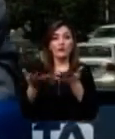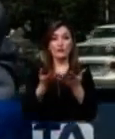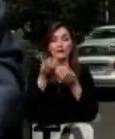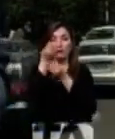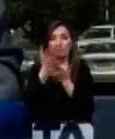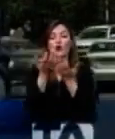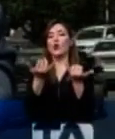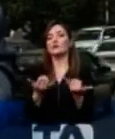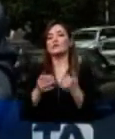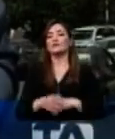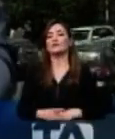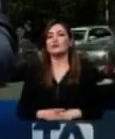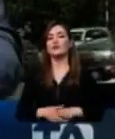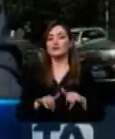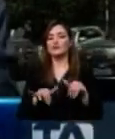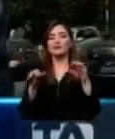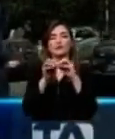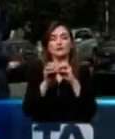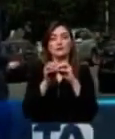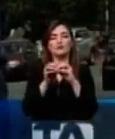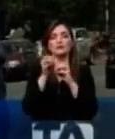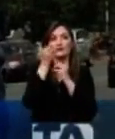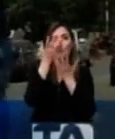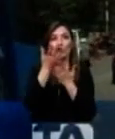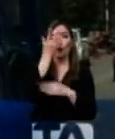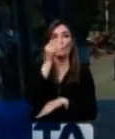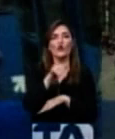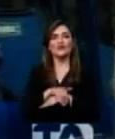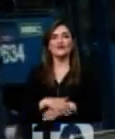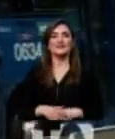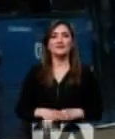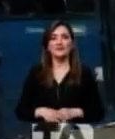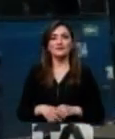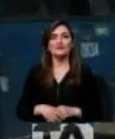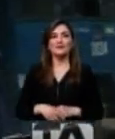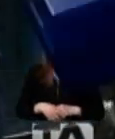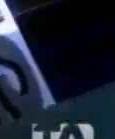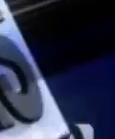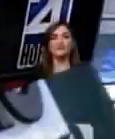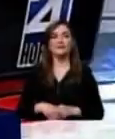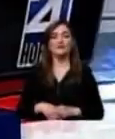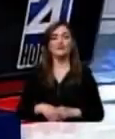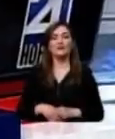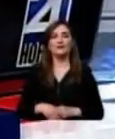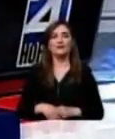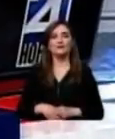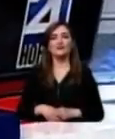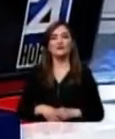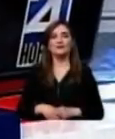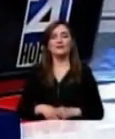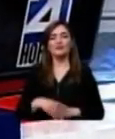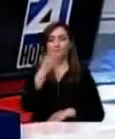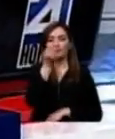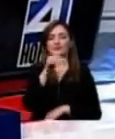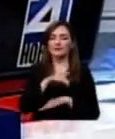informarles hasta ahora sigan ustedes con más información amigos televidentes muy buenas tardes ah una buena